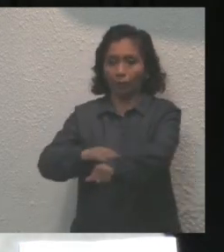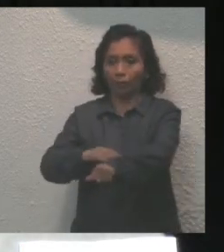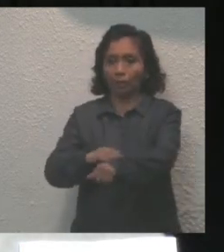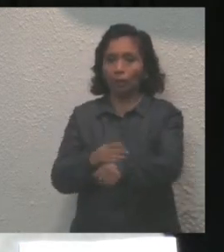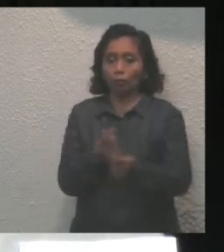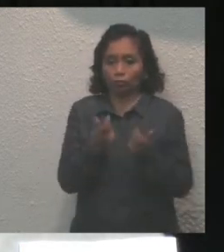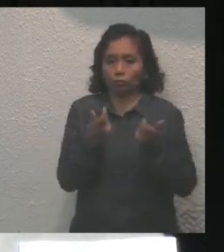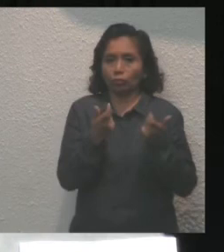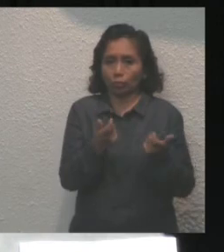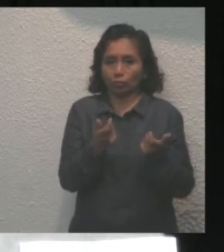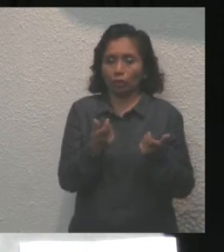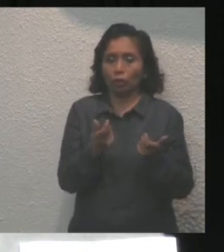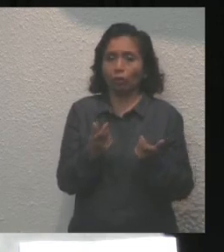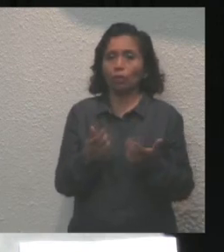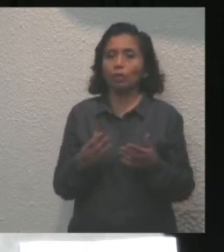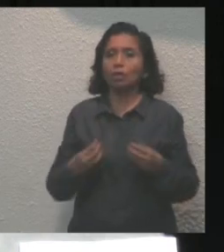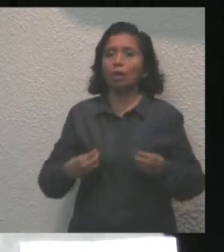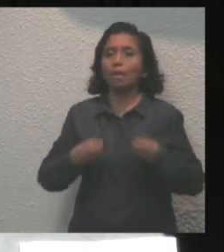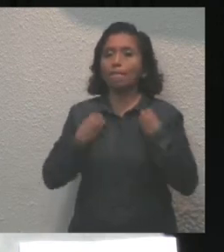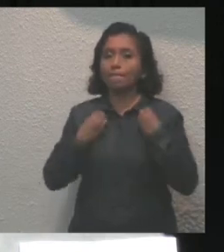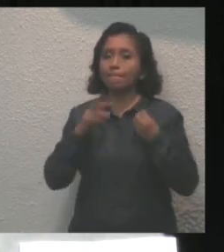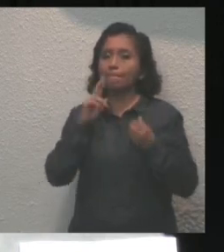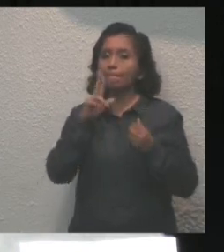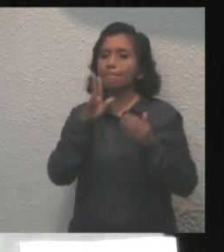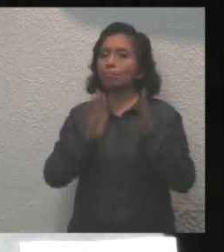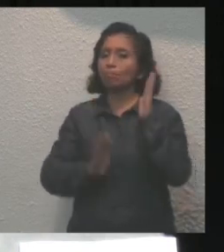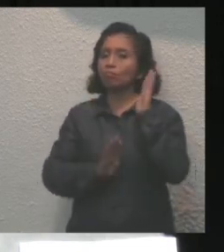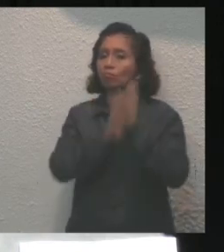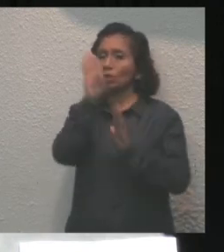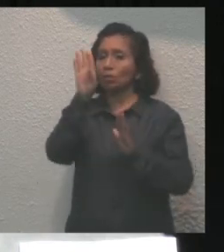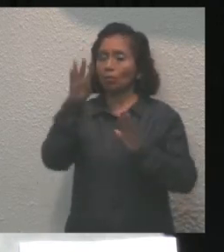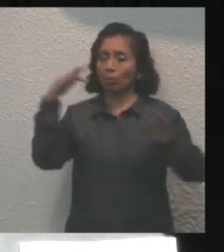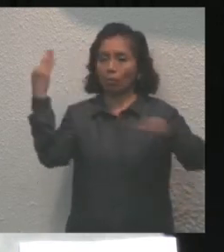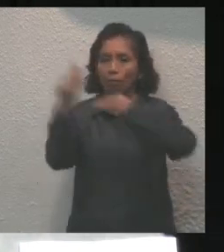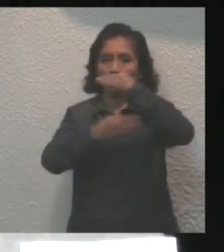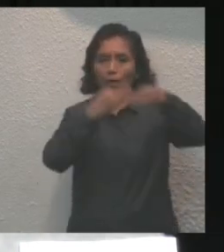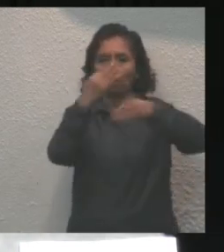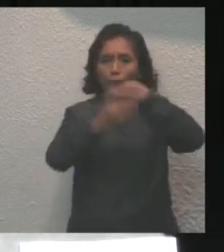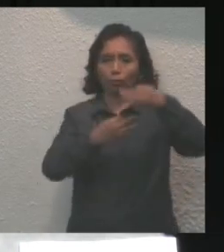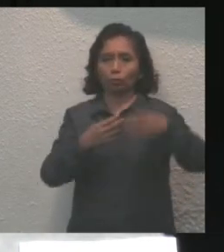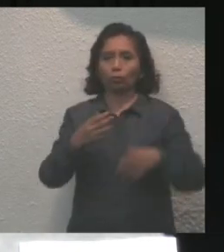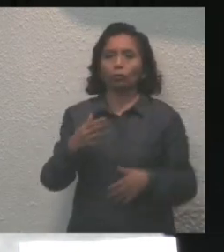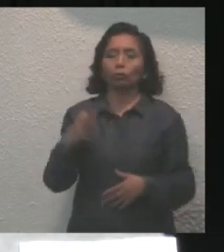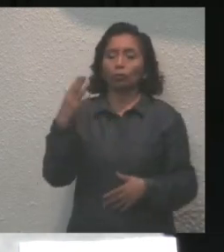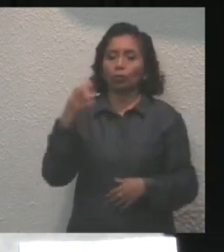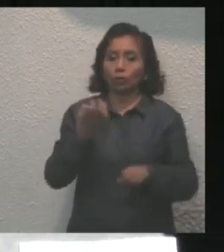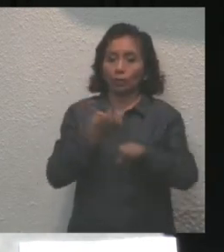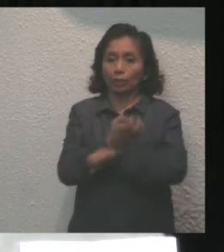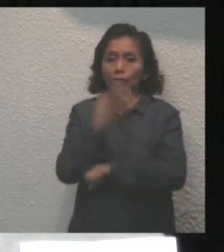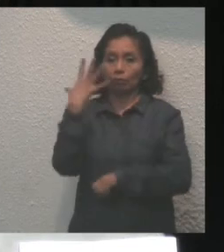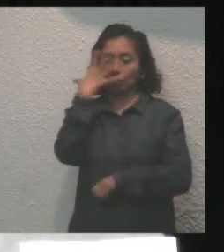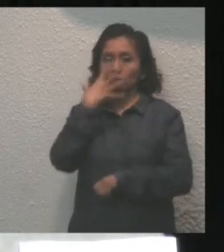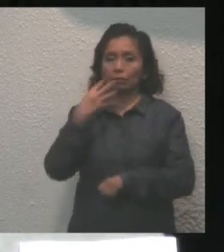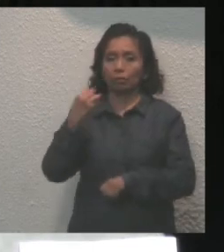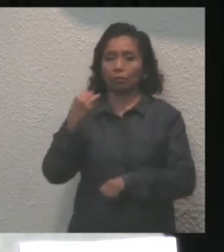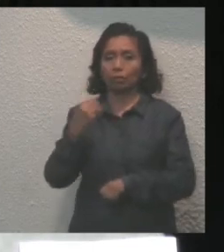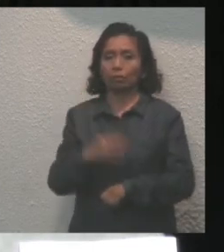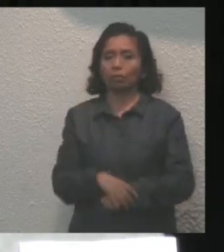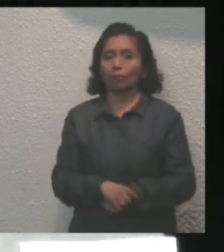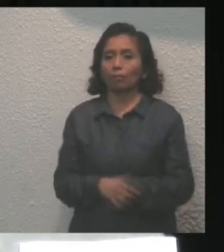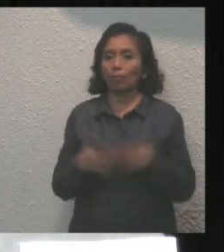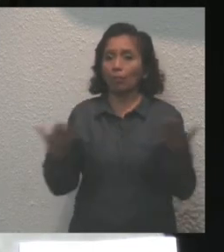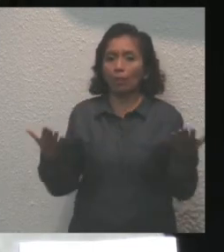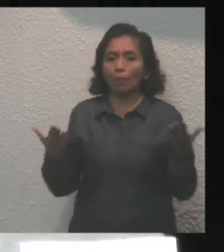sustento y una mejor calidad de vida para todos quienes habitamos en este maravilloso paraíso. No